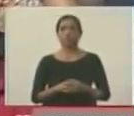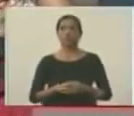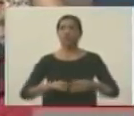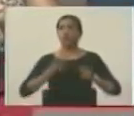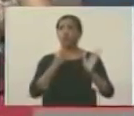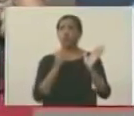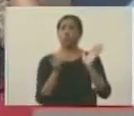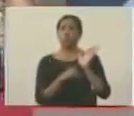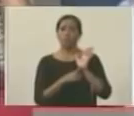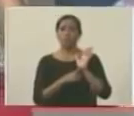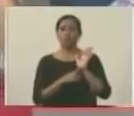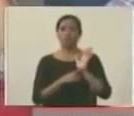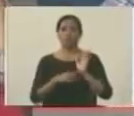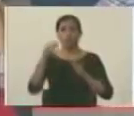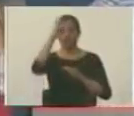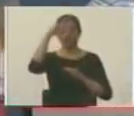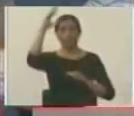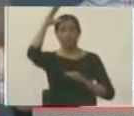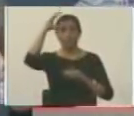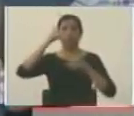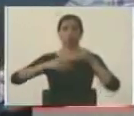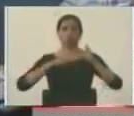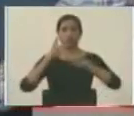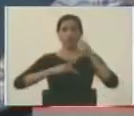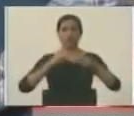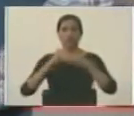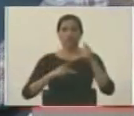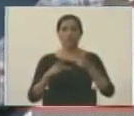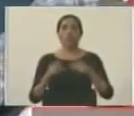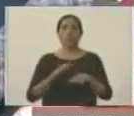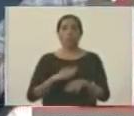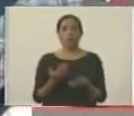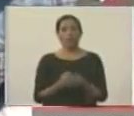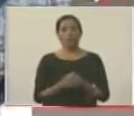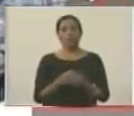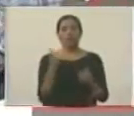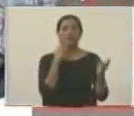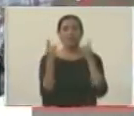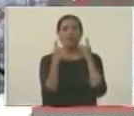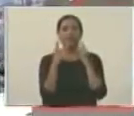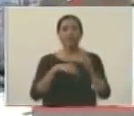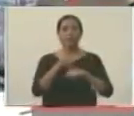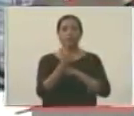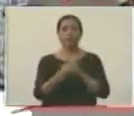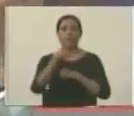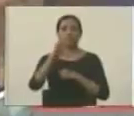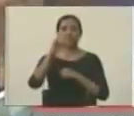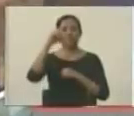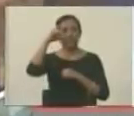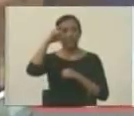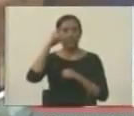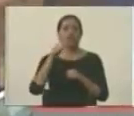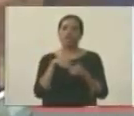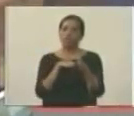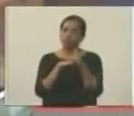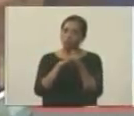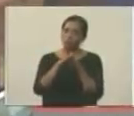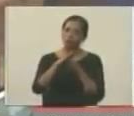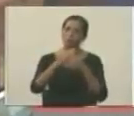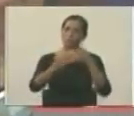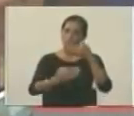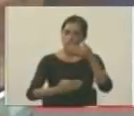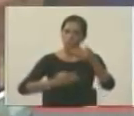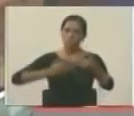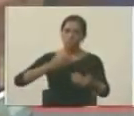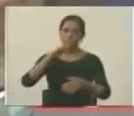completa de la capacidad de generación. Por eso activé este plan de 30 días y vamos avanzando paso a